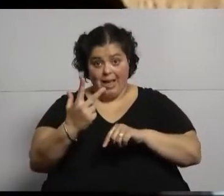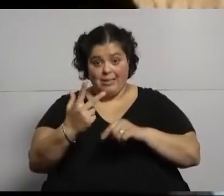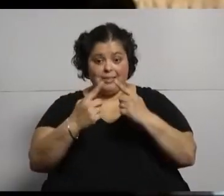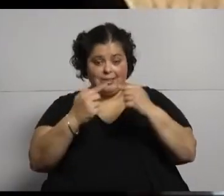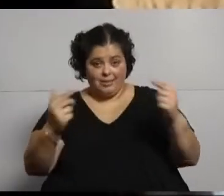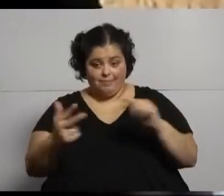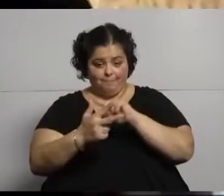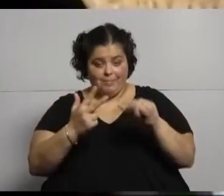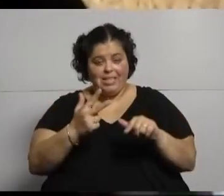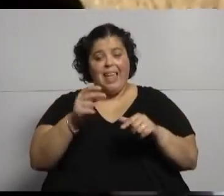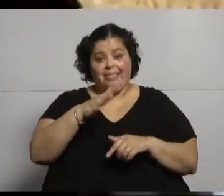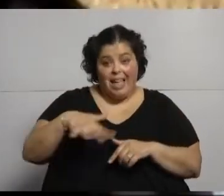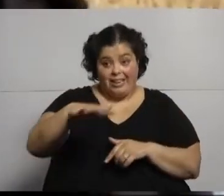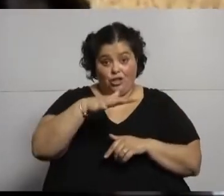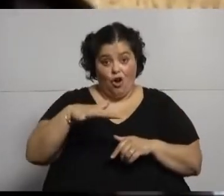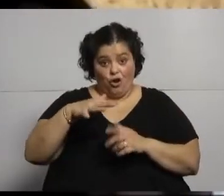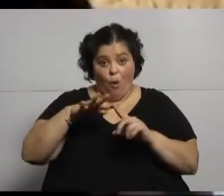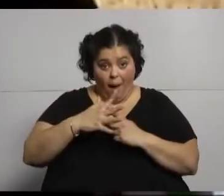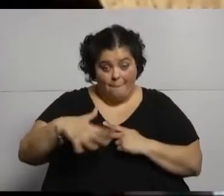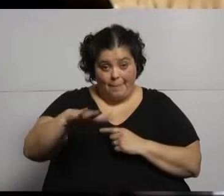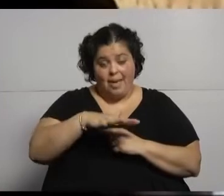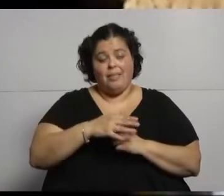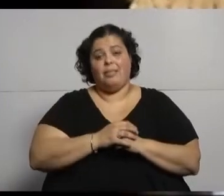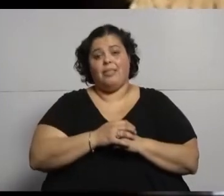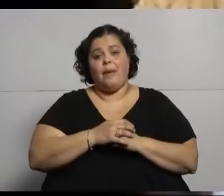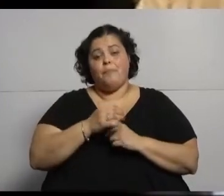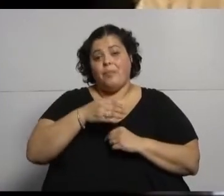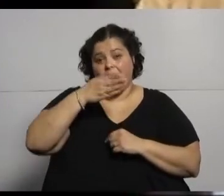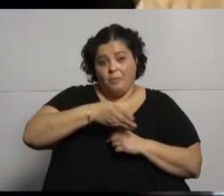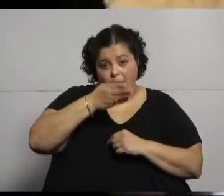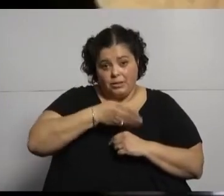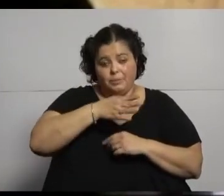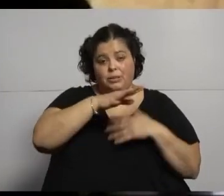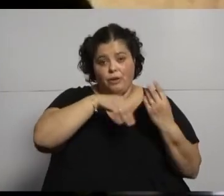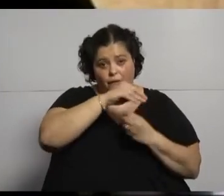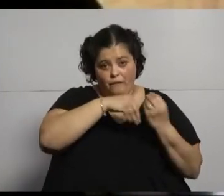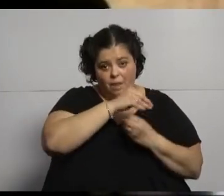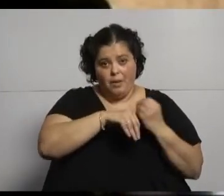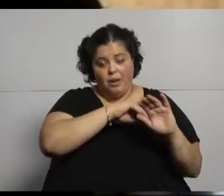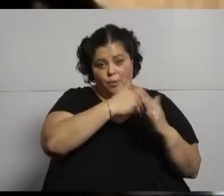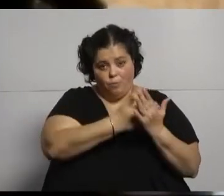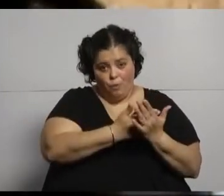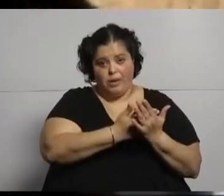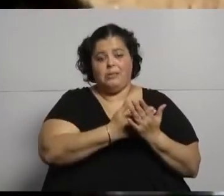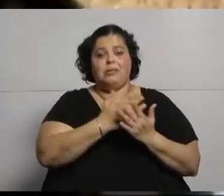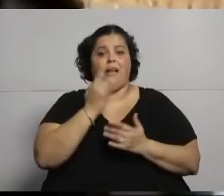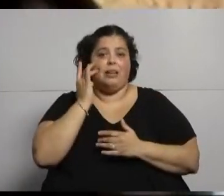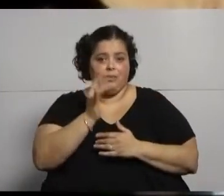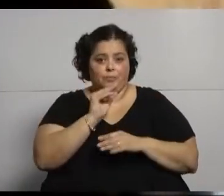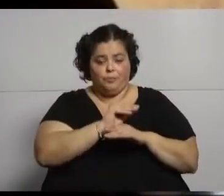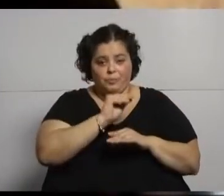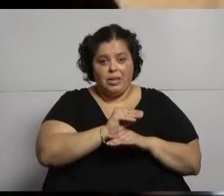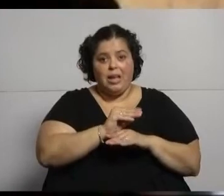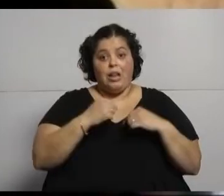son territorio y ambiente, sociabilidad y participación, familias y cuidados con propuestas culturales y educativas. Nosotros estaríamos en